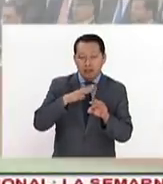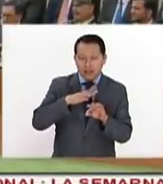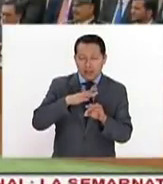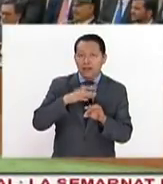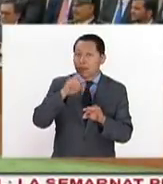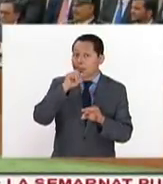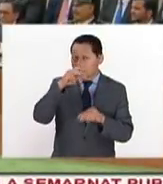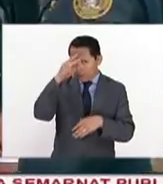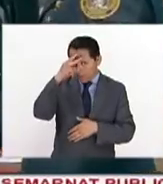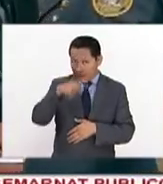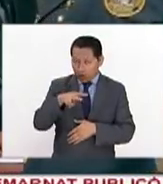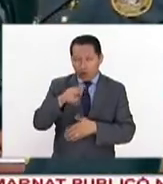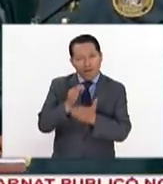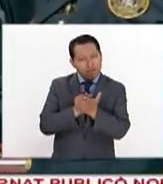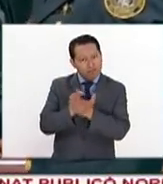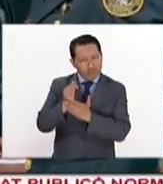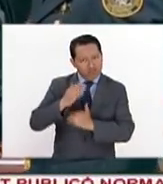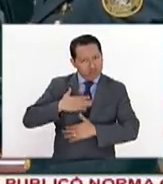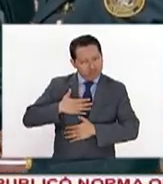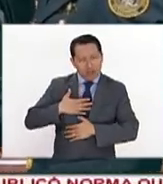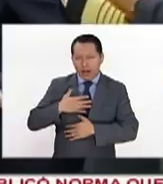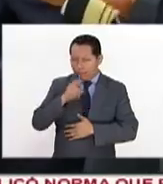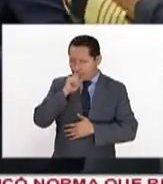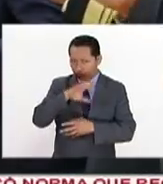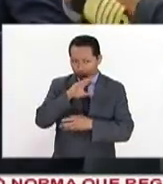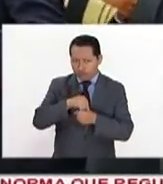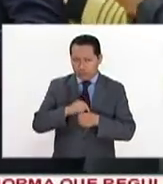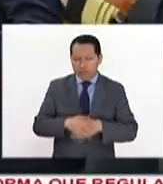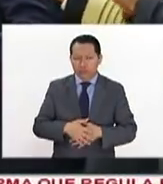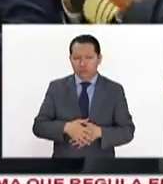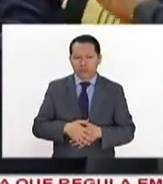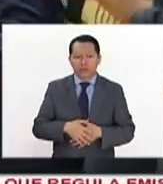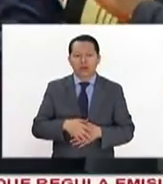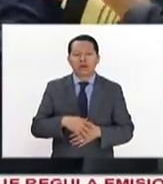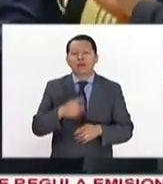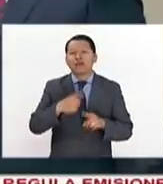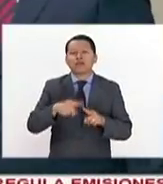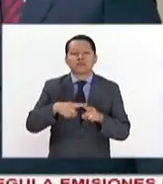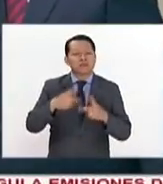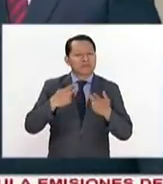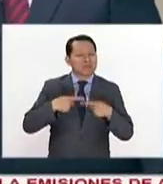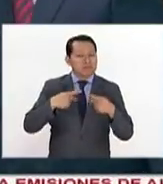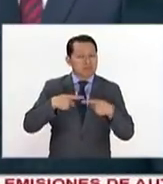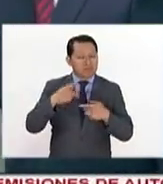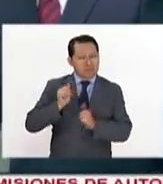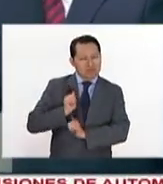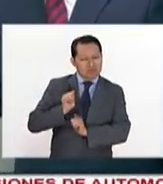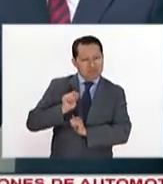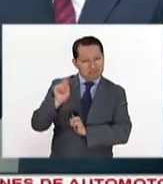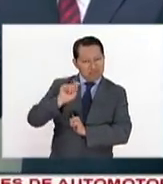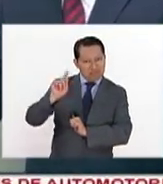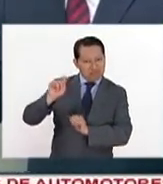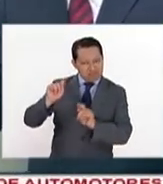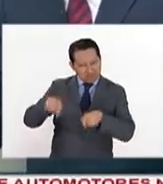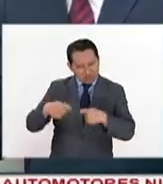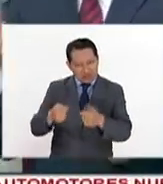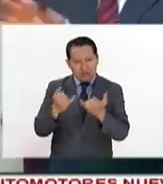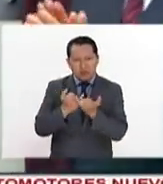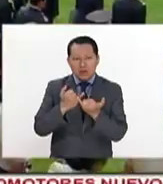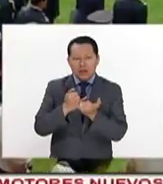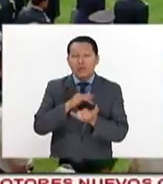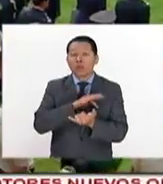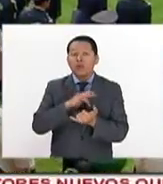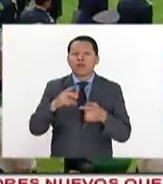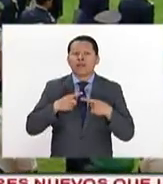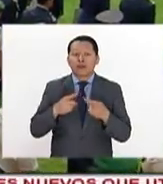por nuestra patria. En el evento, el presidente otorgó condecoraciones a elementos sobresalientes y entregó el estadio de la Sedena, un